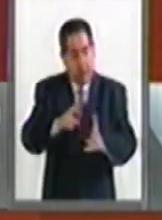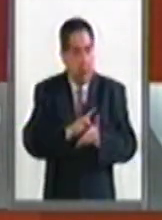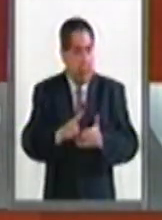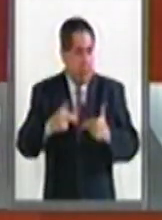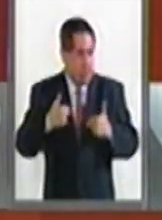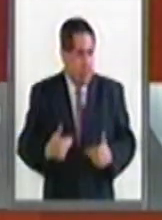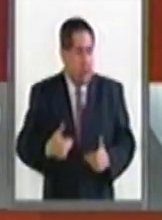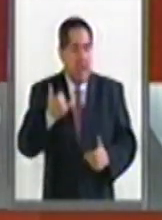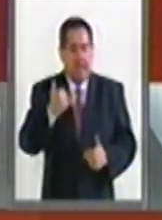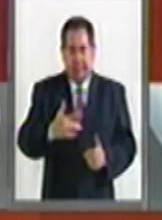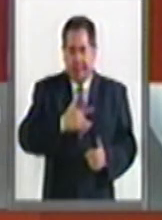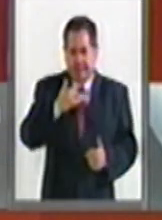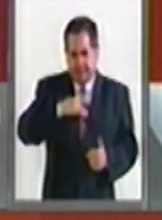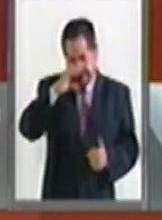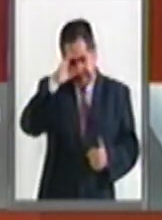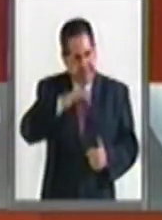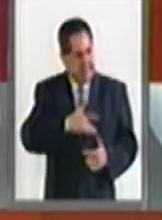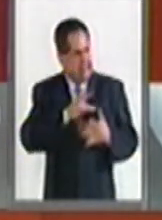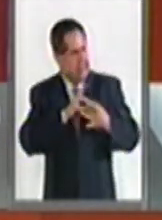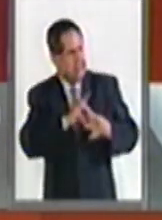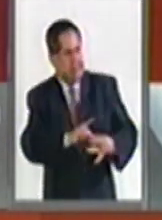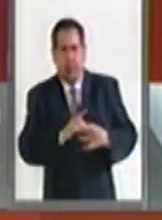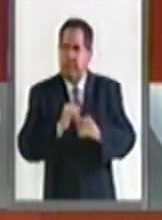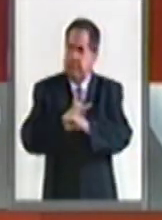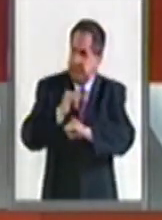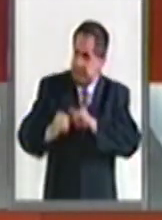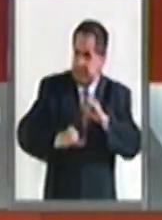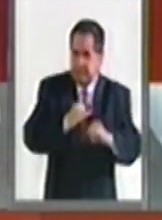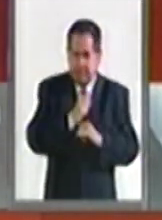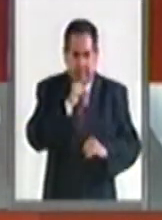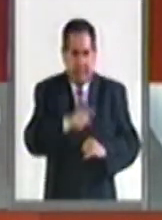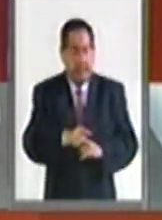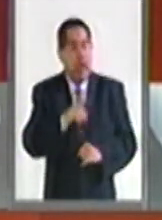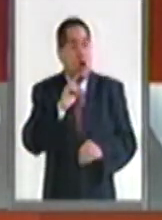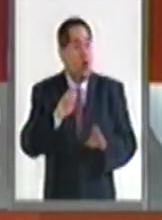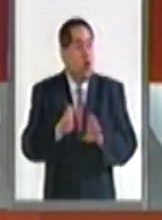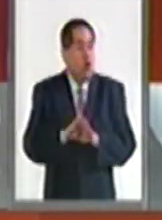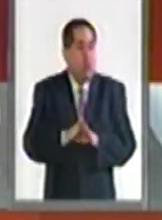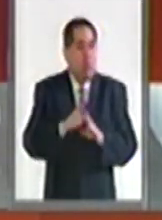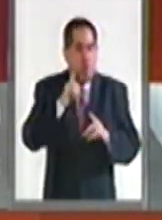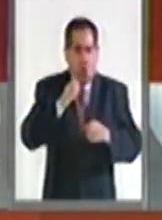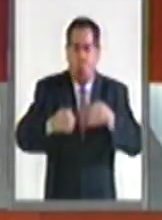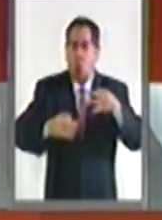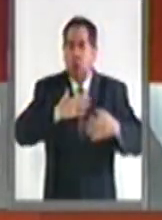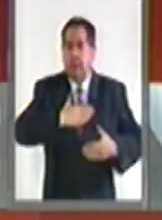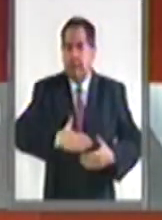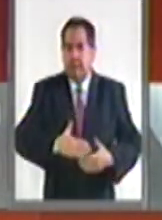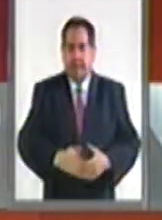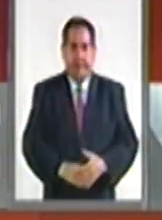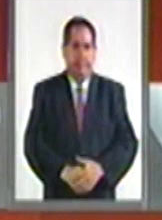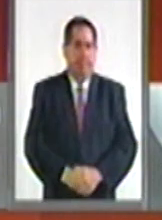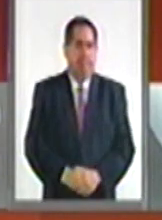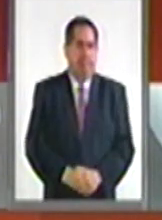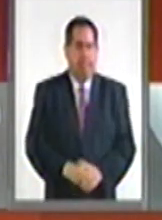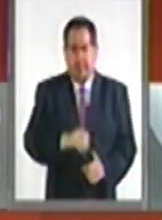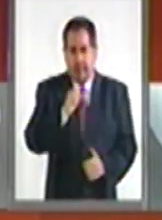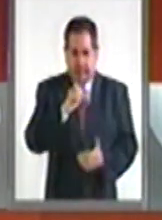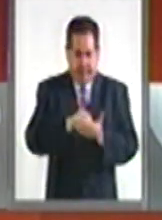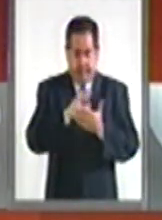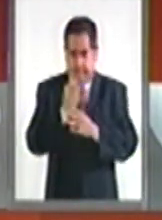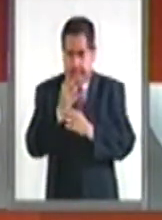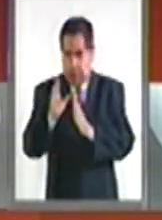derechos humanos y la conciencia de solidaridad internacional en la independencia y en la justicia. Así lo